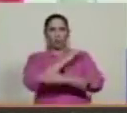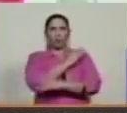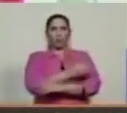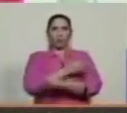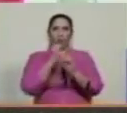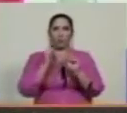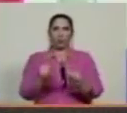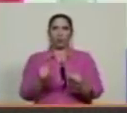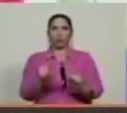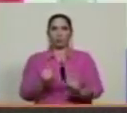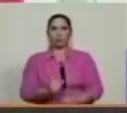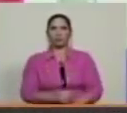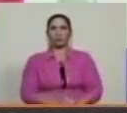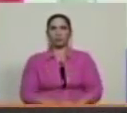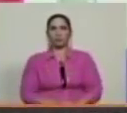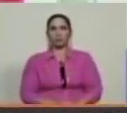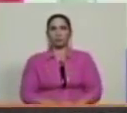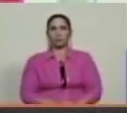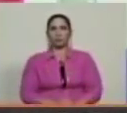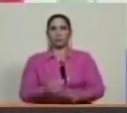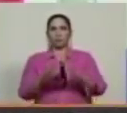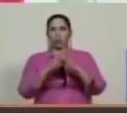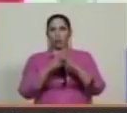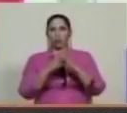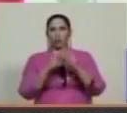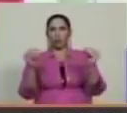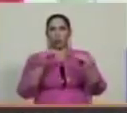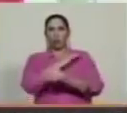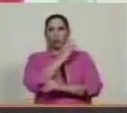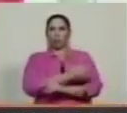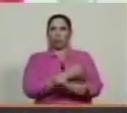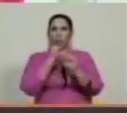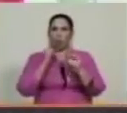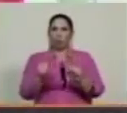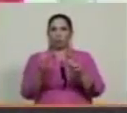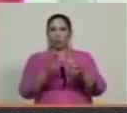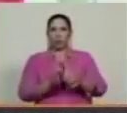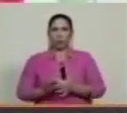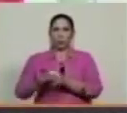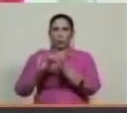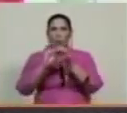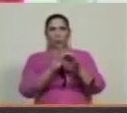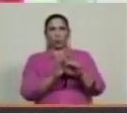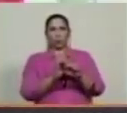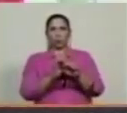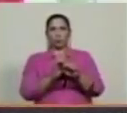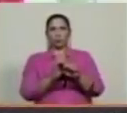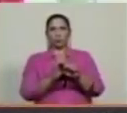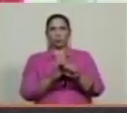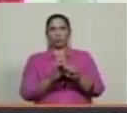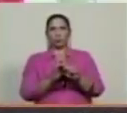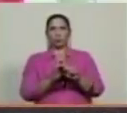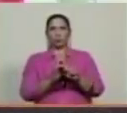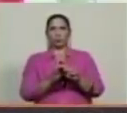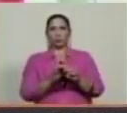La suma de toda, de la fuerza de todos unidos. No hable tan duro ahí, compa, que me...